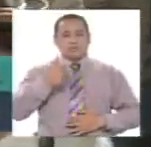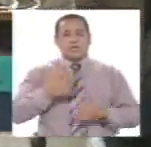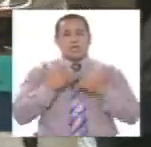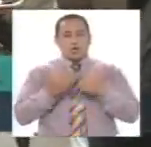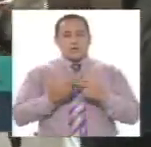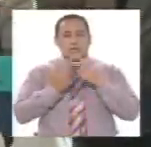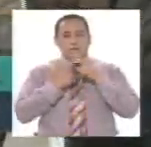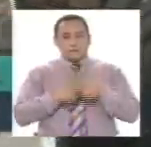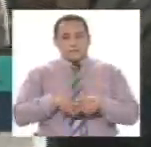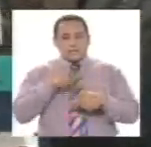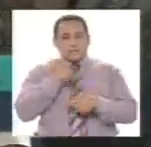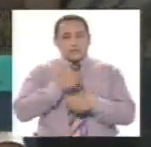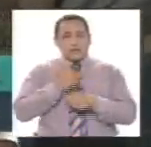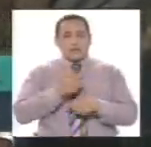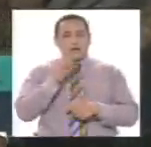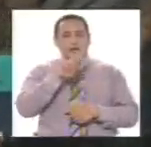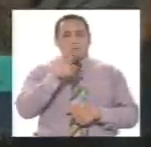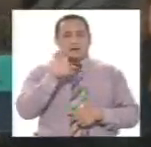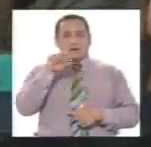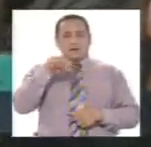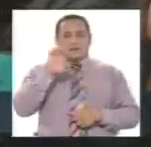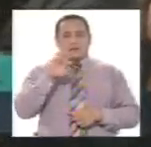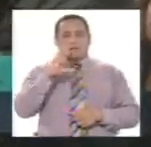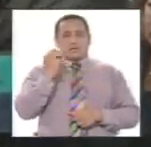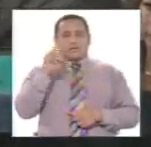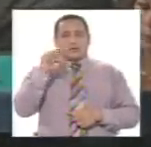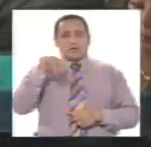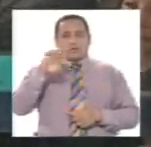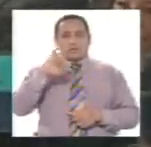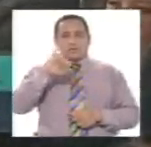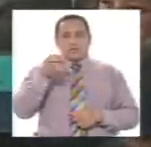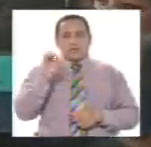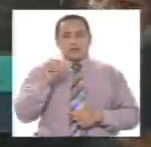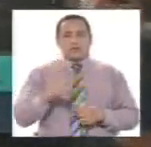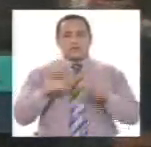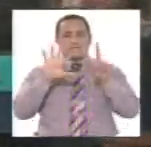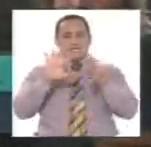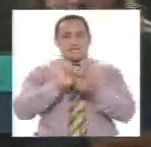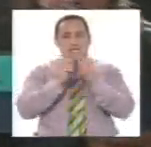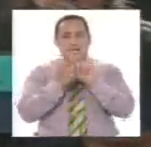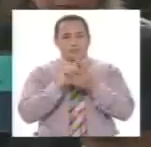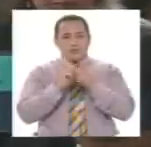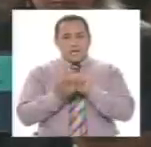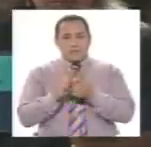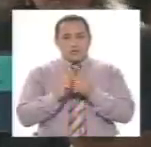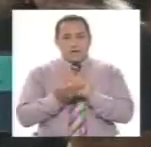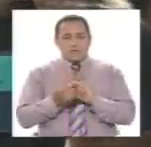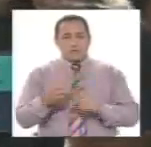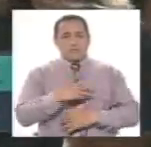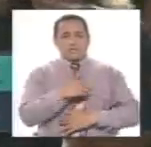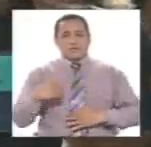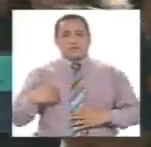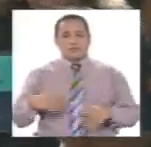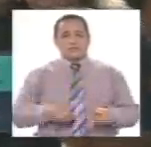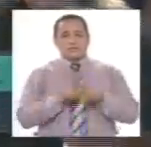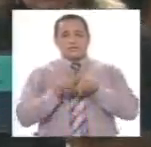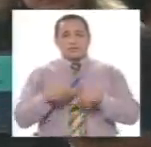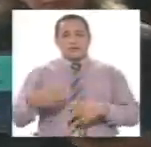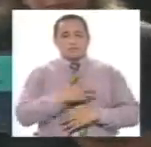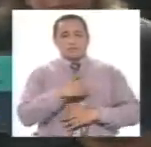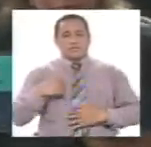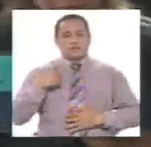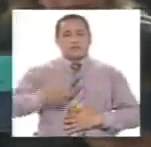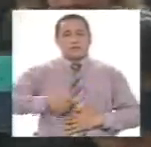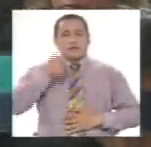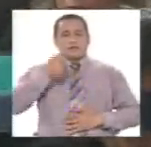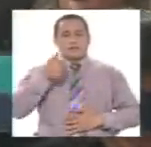día René Cornejo Díaz. Han habido 7 cambios ministeriales, además de la presidencia del Consejo de